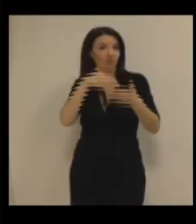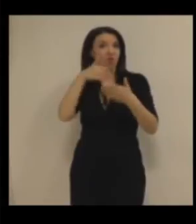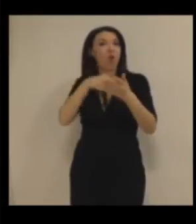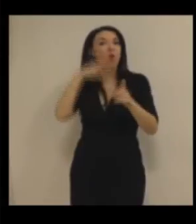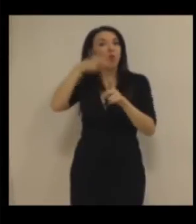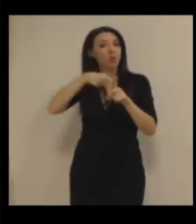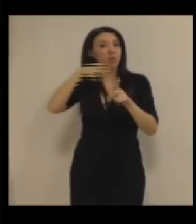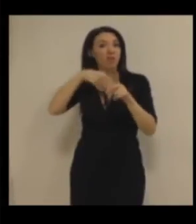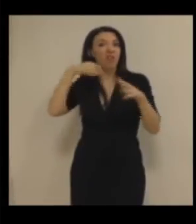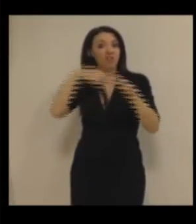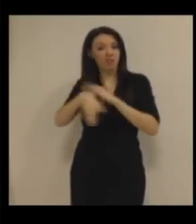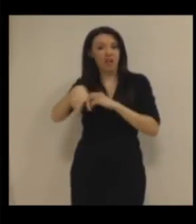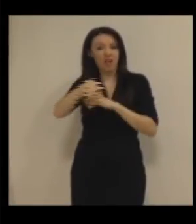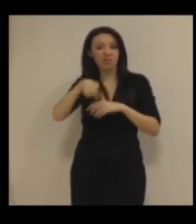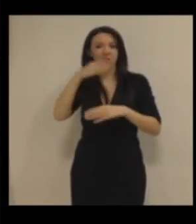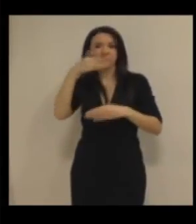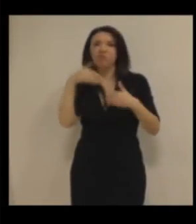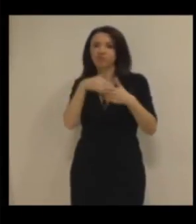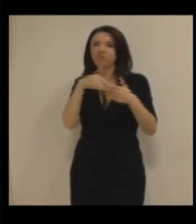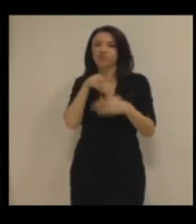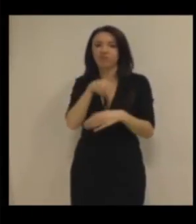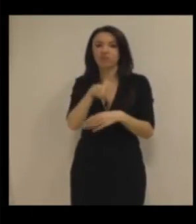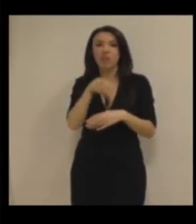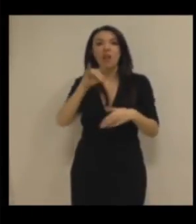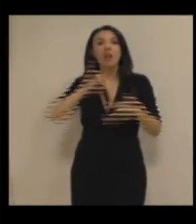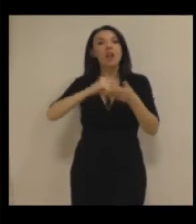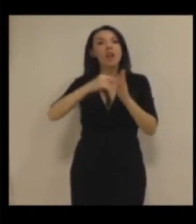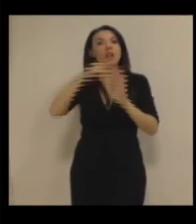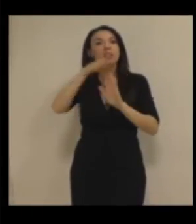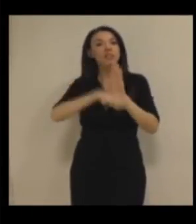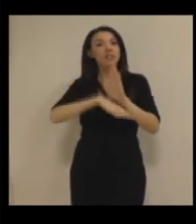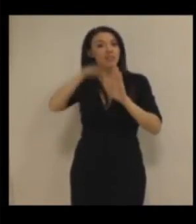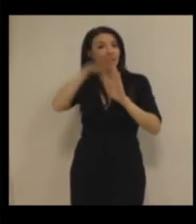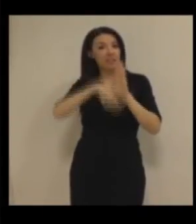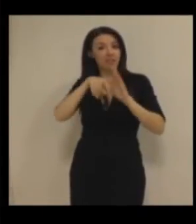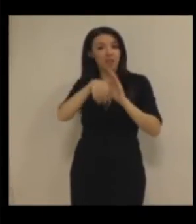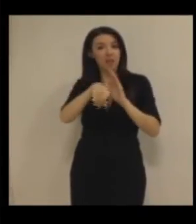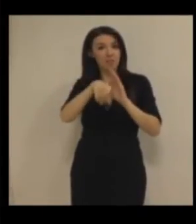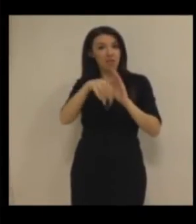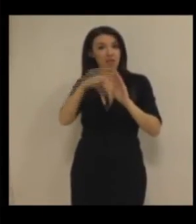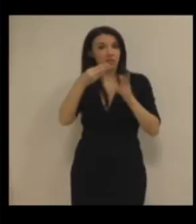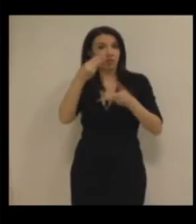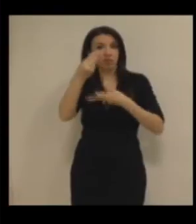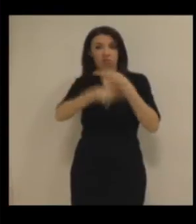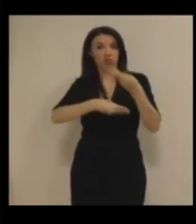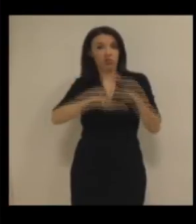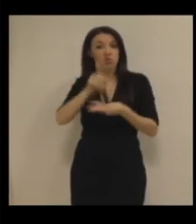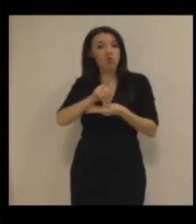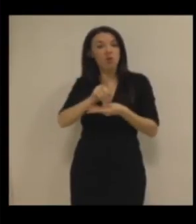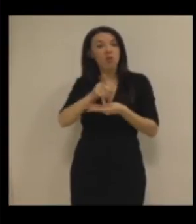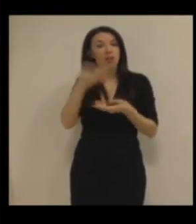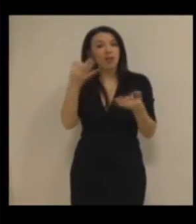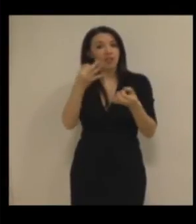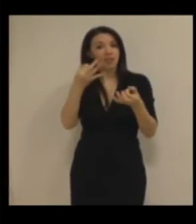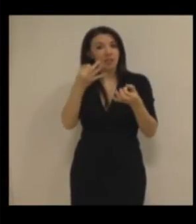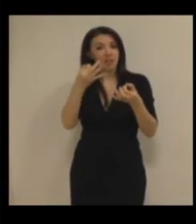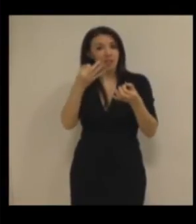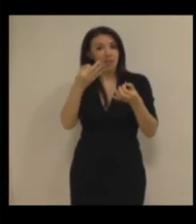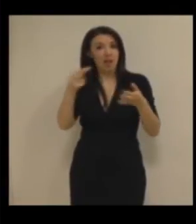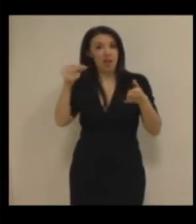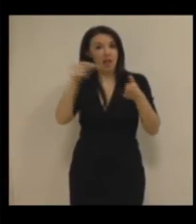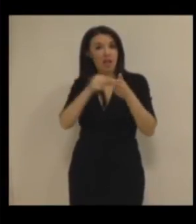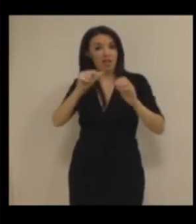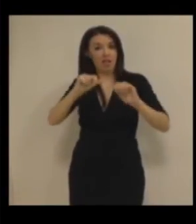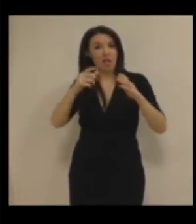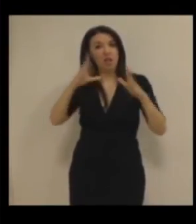usabilidad y accesibilidad. Estos sistemas se llamaban Plug and Play, pero lo que no eran es, digamos, Unplug and Play,